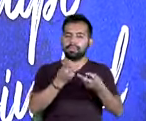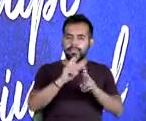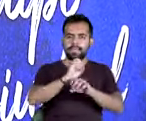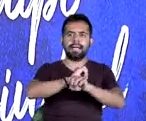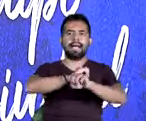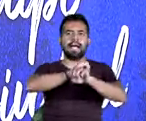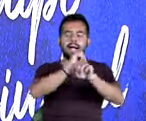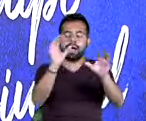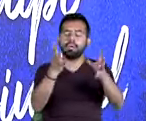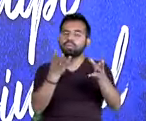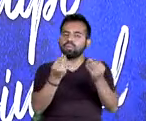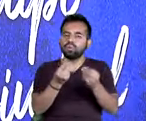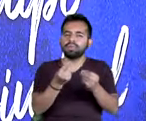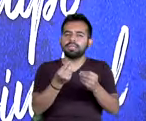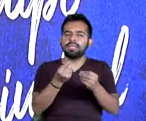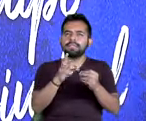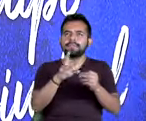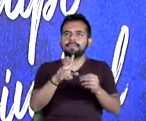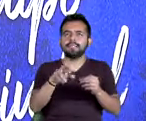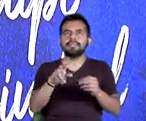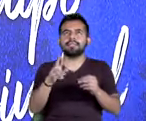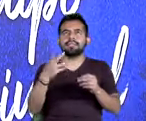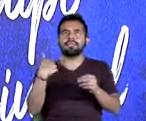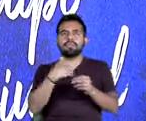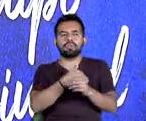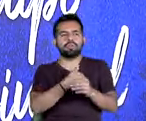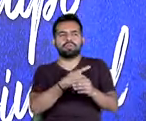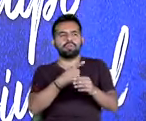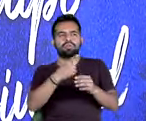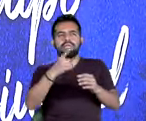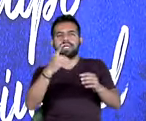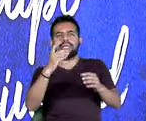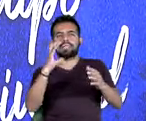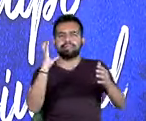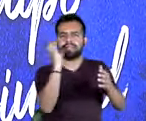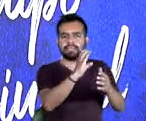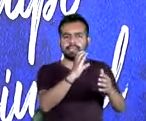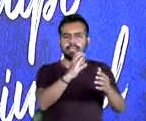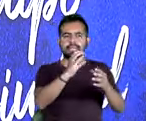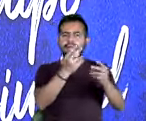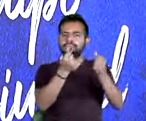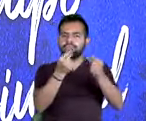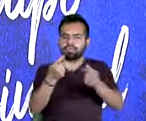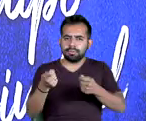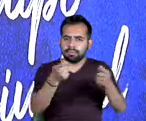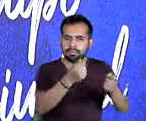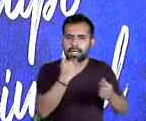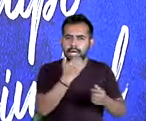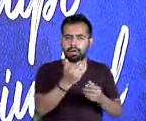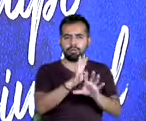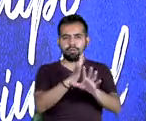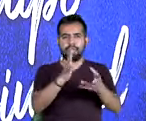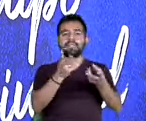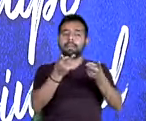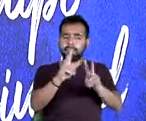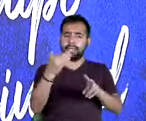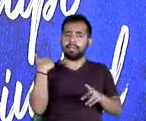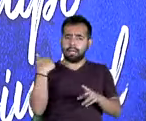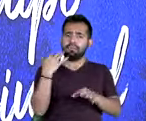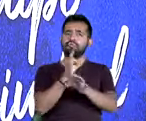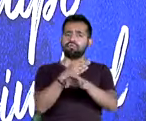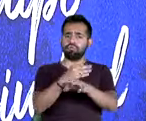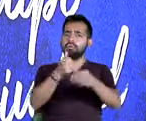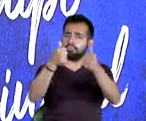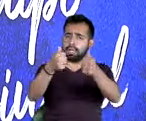muchas veces penalizamos y criticamos a lo público sin beneficio de inventario. También tenemos buenos funcionarios y buenas funcionarias